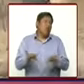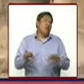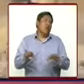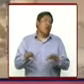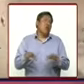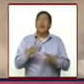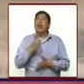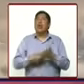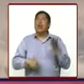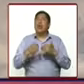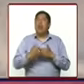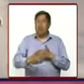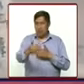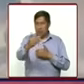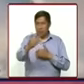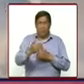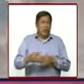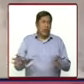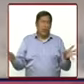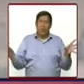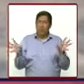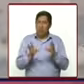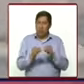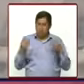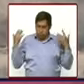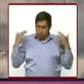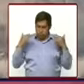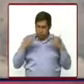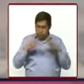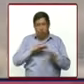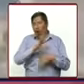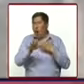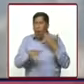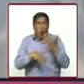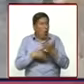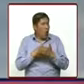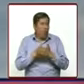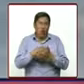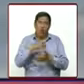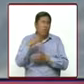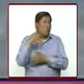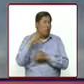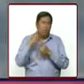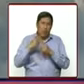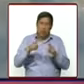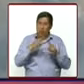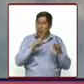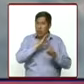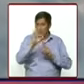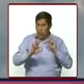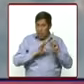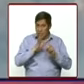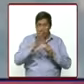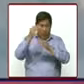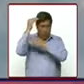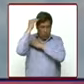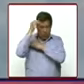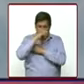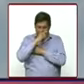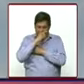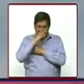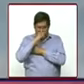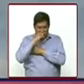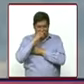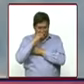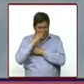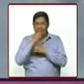¿Qué se viene aquí en adelante? Se va a llamar a un ampliado, creo, del tema de transporte, todas las diferentes federaciones que hay acá en Santa Cruz, y se va a tomar una